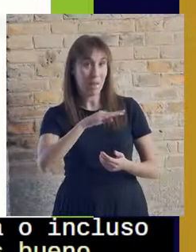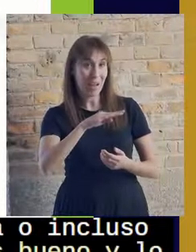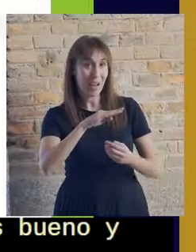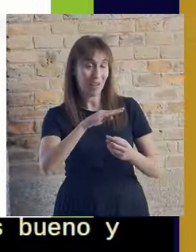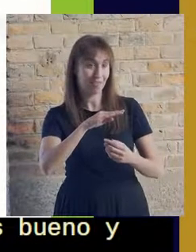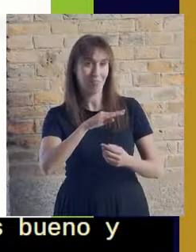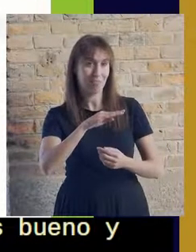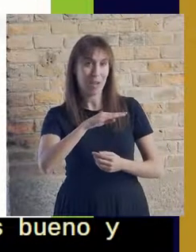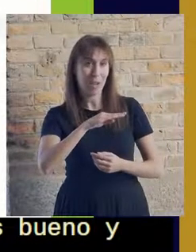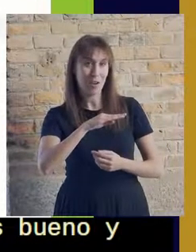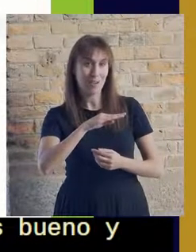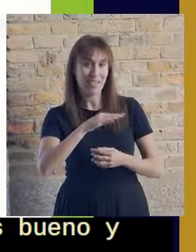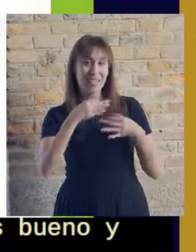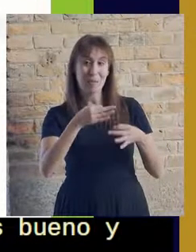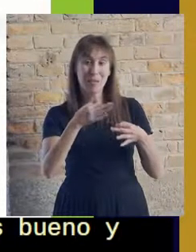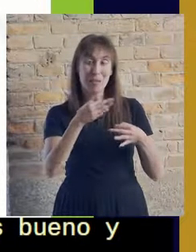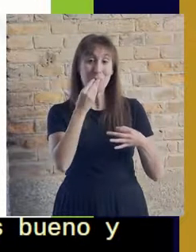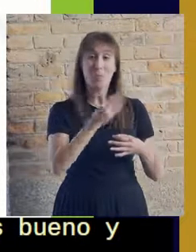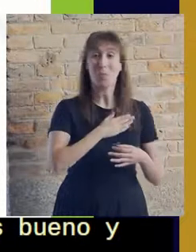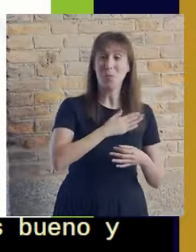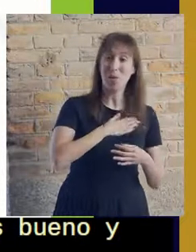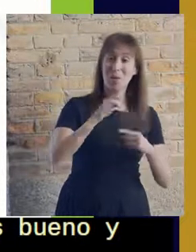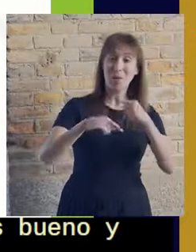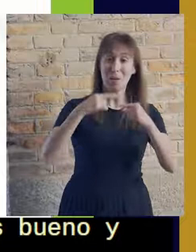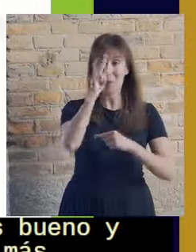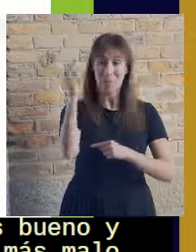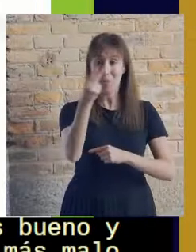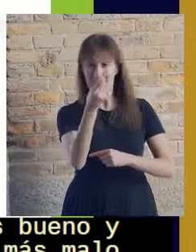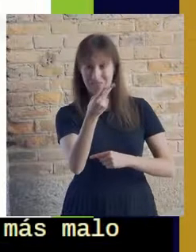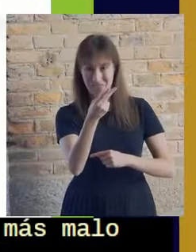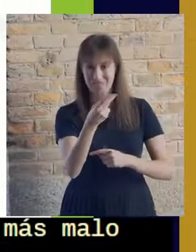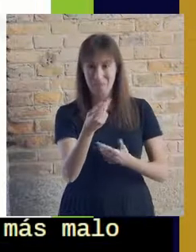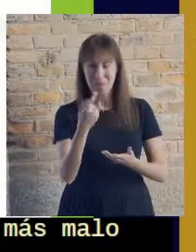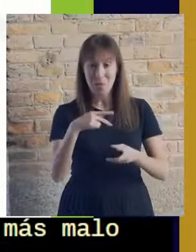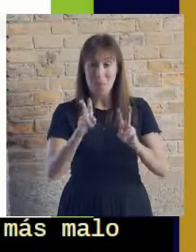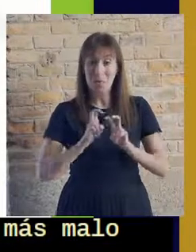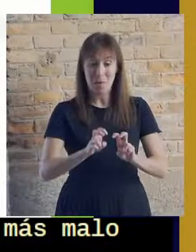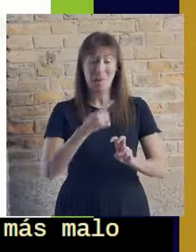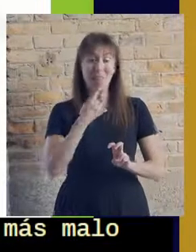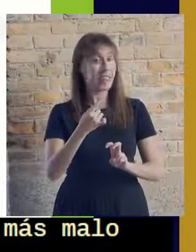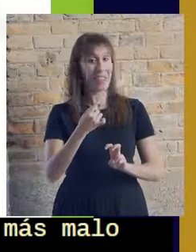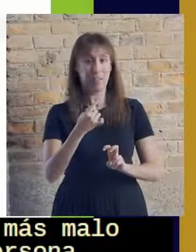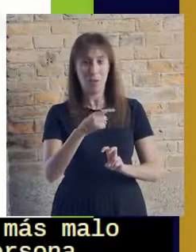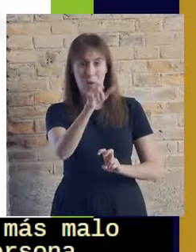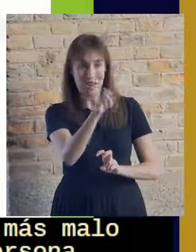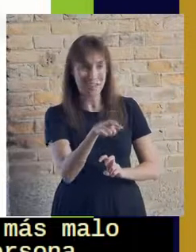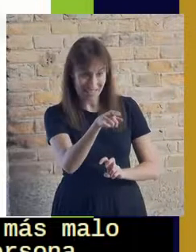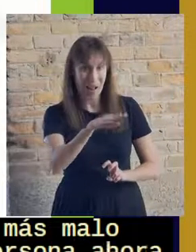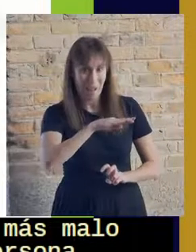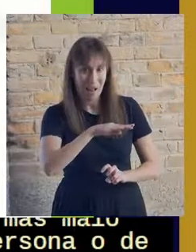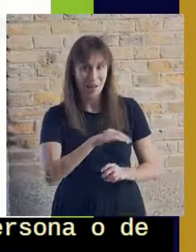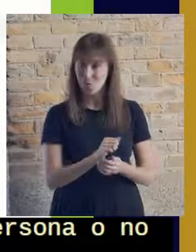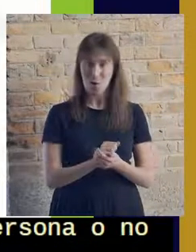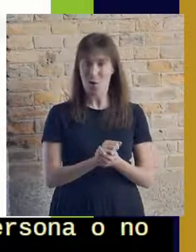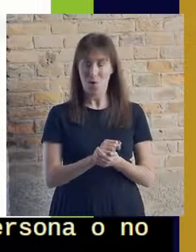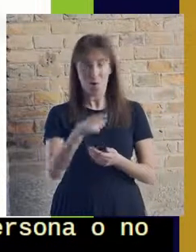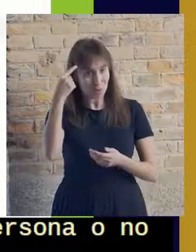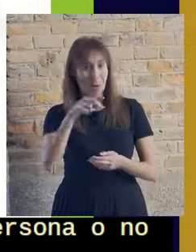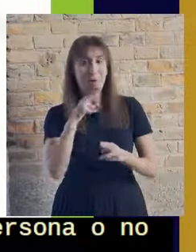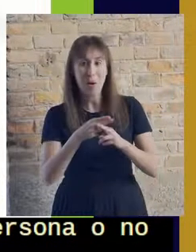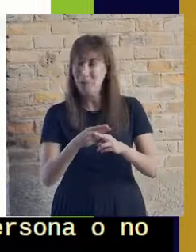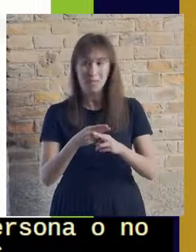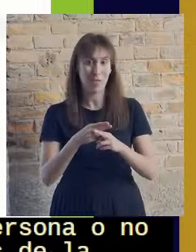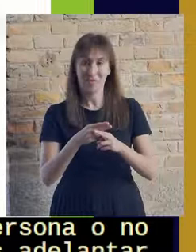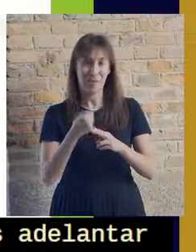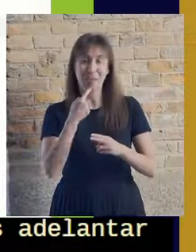luego al final se da un cambio de la torna y es el más malo pero tú desde el principio no puedes decir er esta persona o a lo mejor tú sabes el nombre o sea que no te pued no